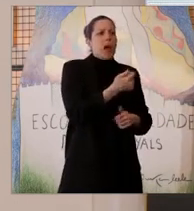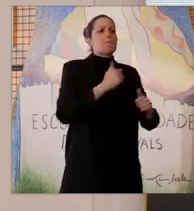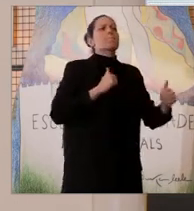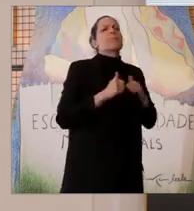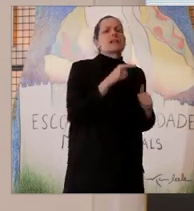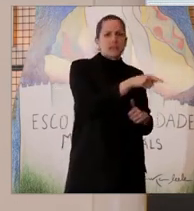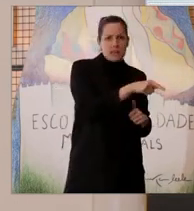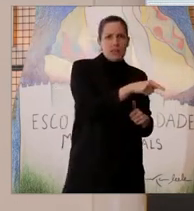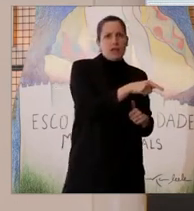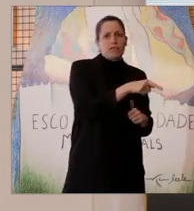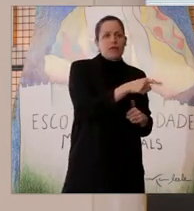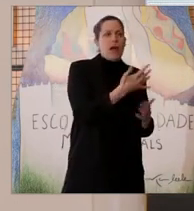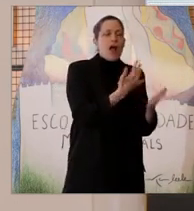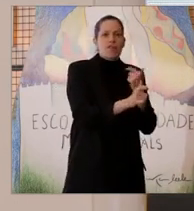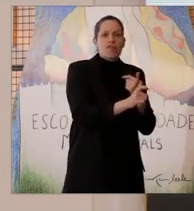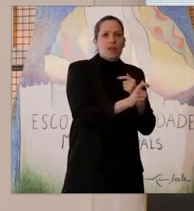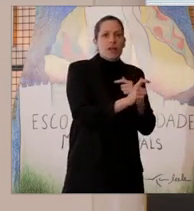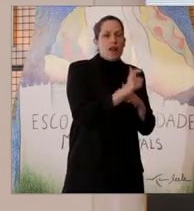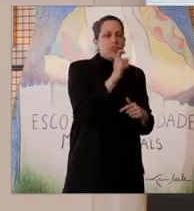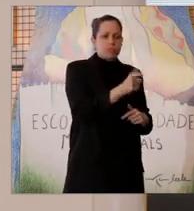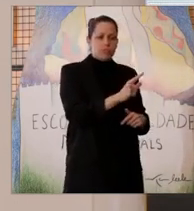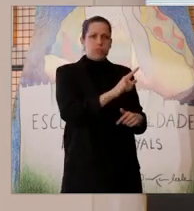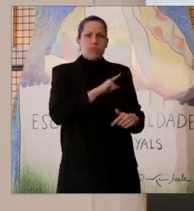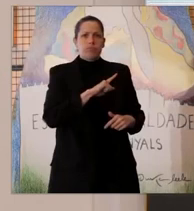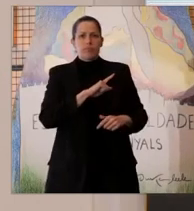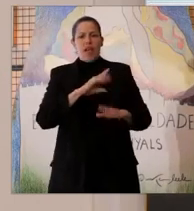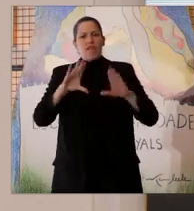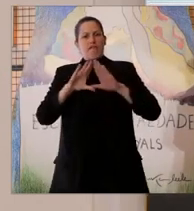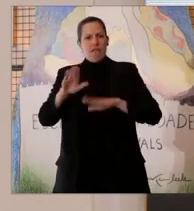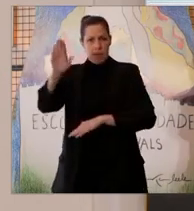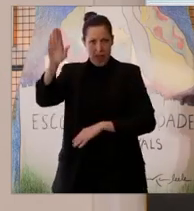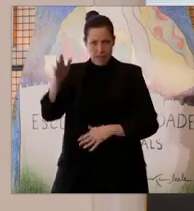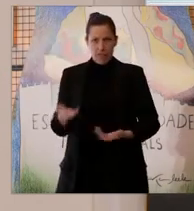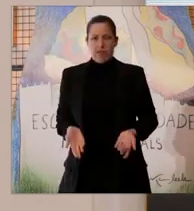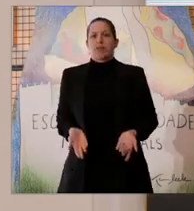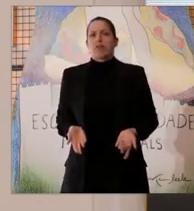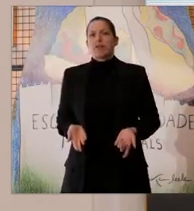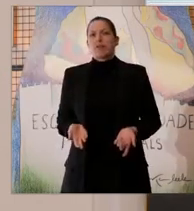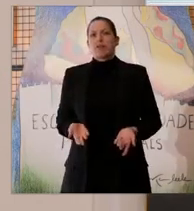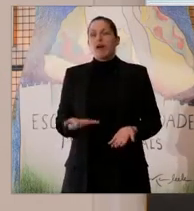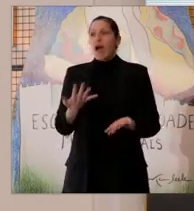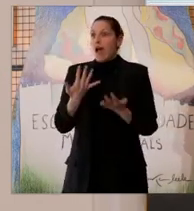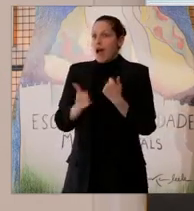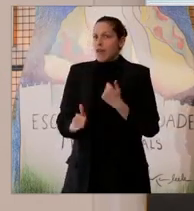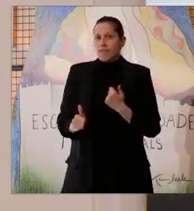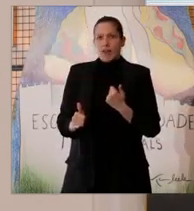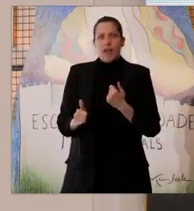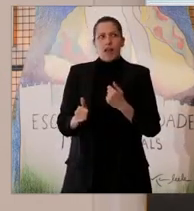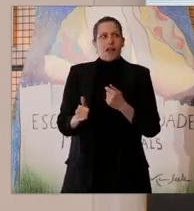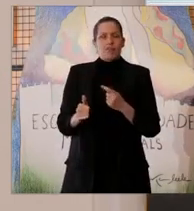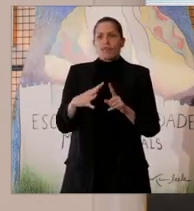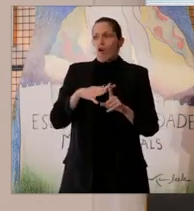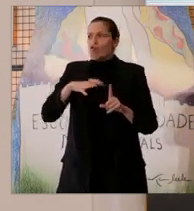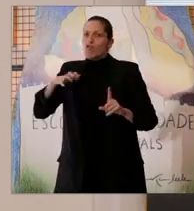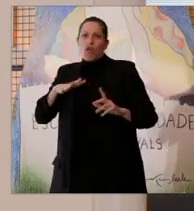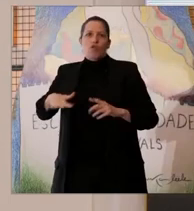en todo vamos en todos los en todos los foros pasas a ser una feminazi y ya estás dentro de una